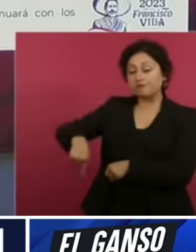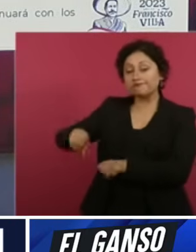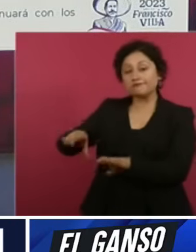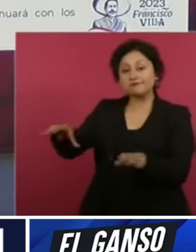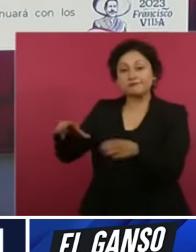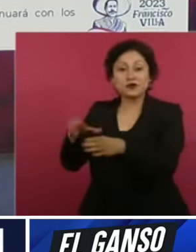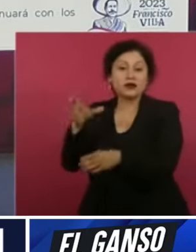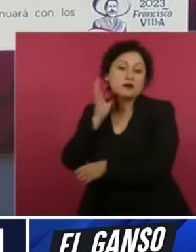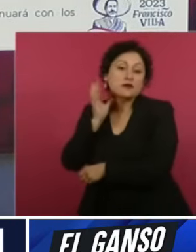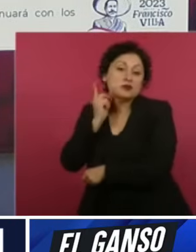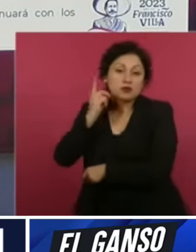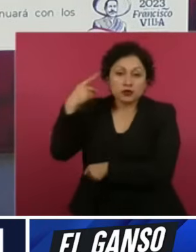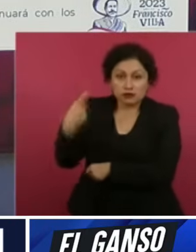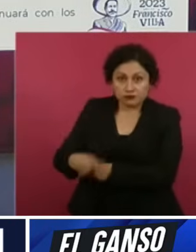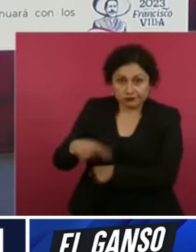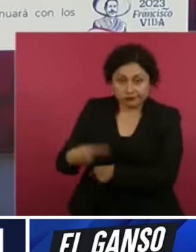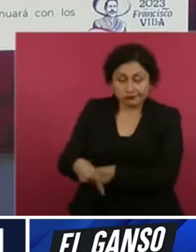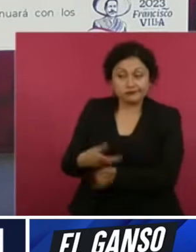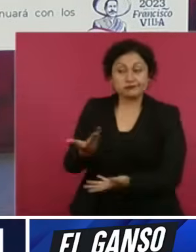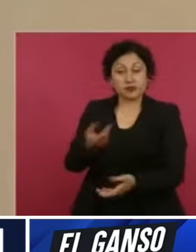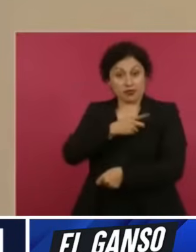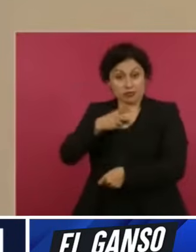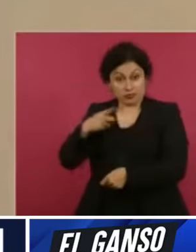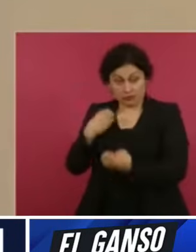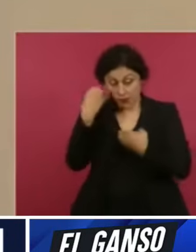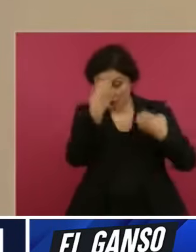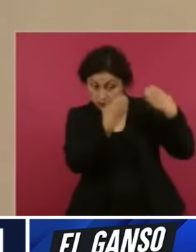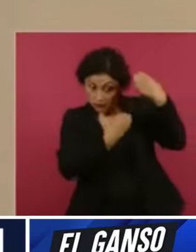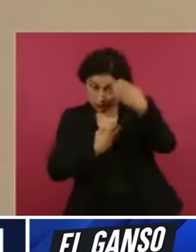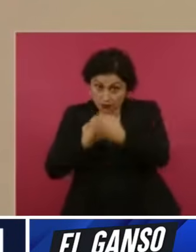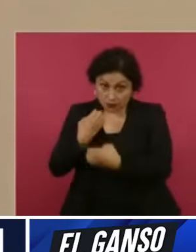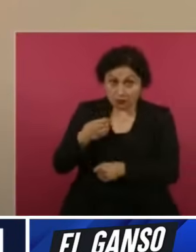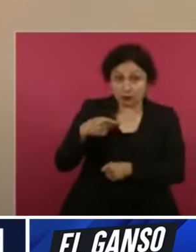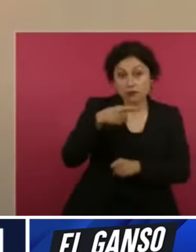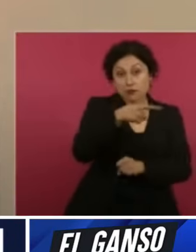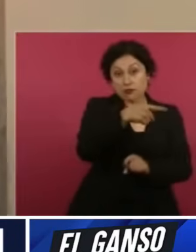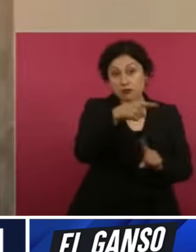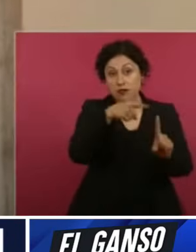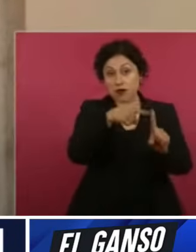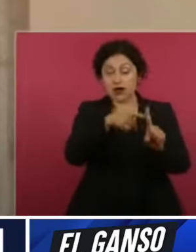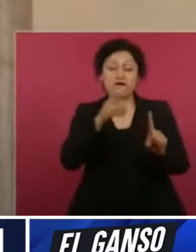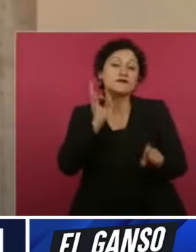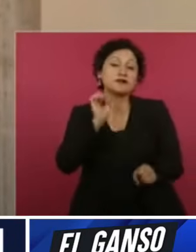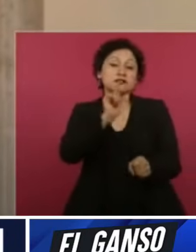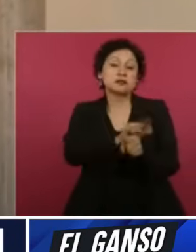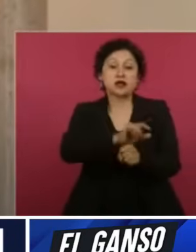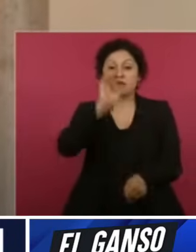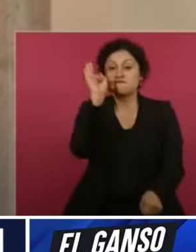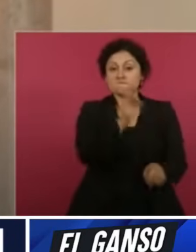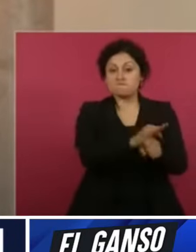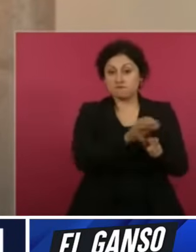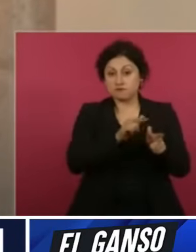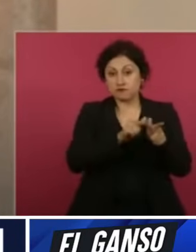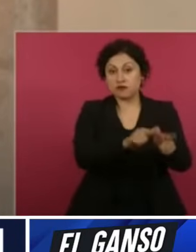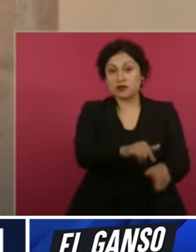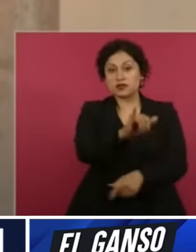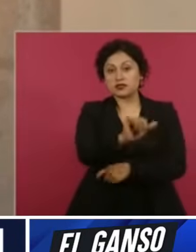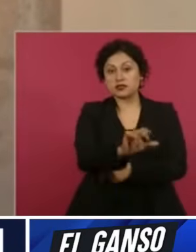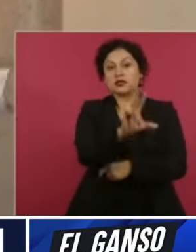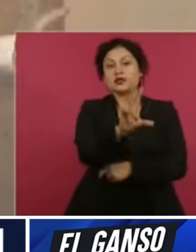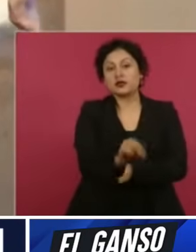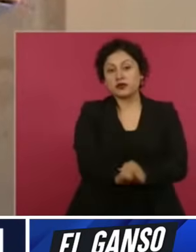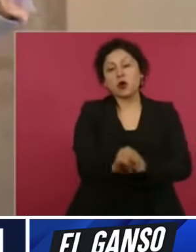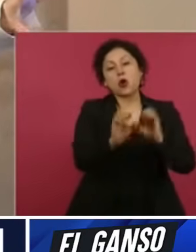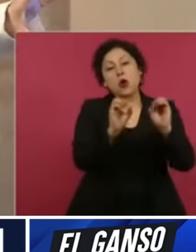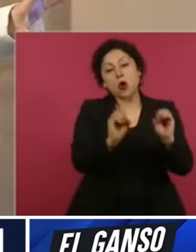votar si el fiscal debe continuar con fuero o no Para que la fiscalía general de la república pueda proceder